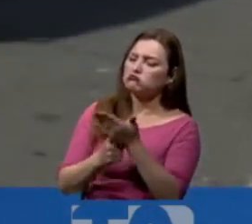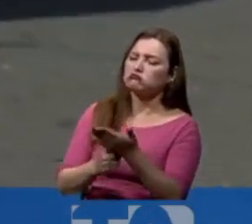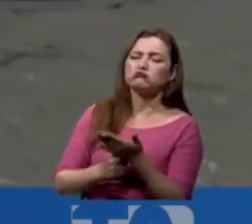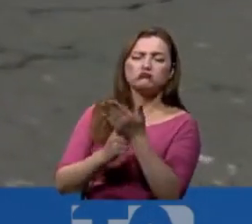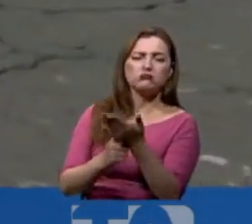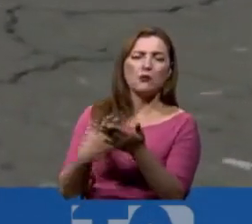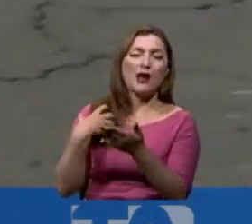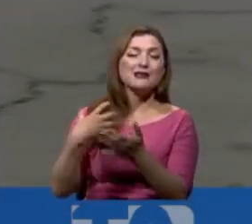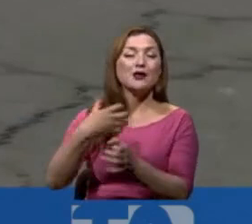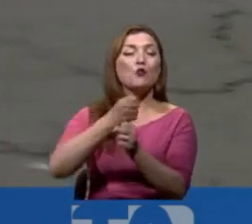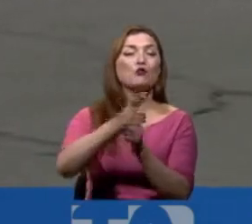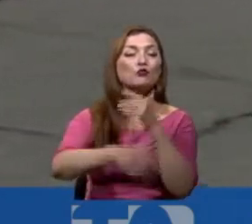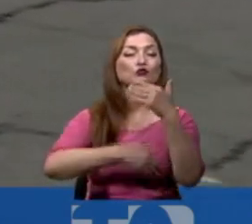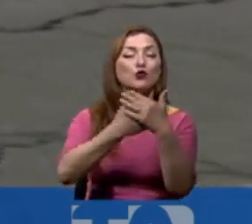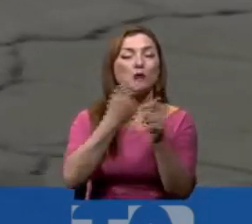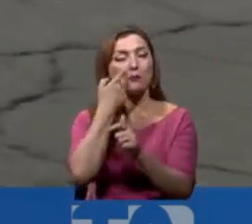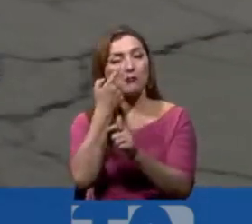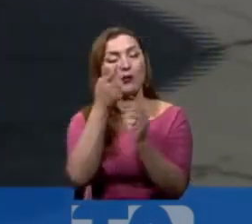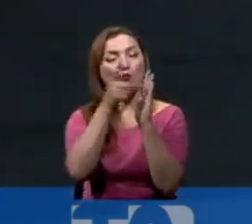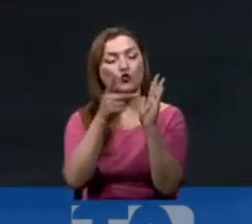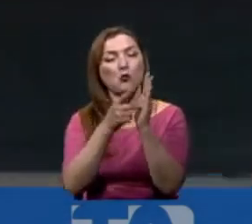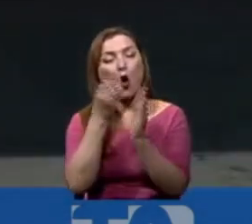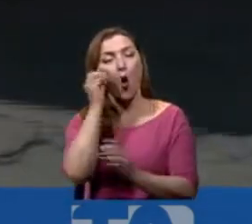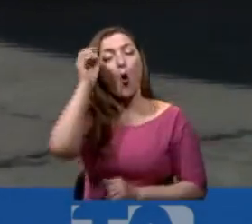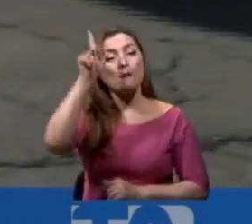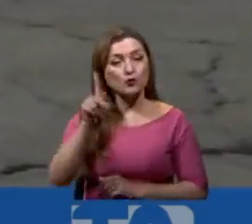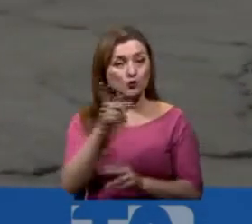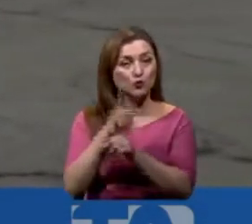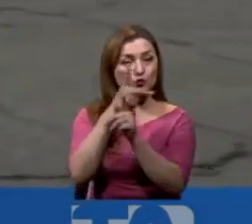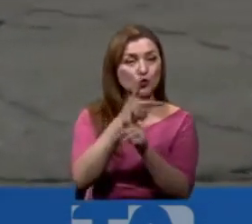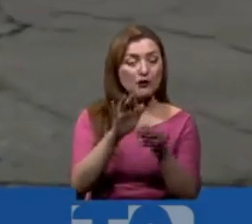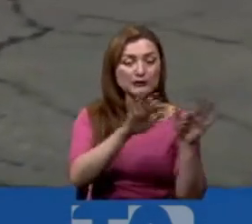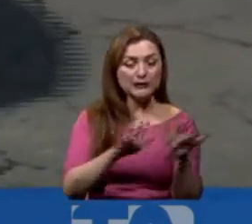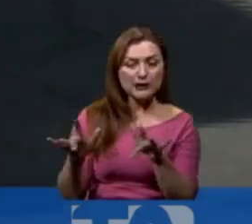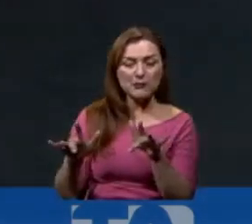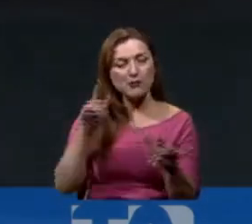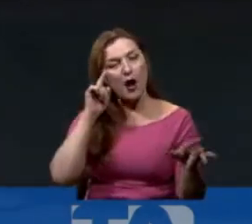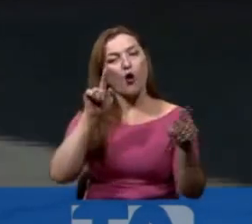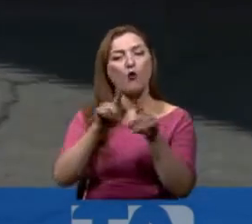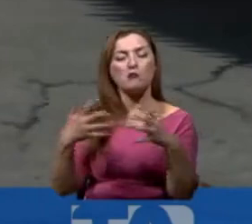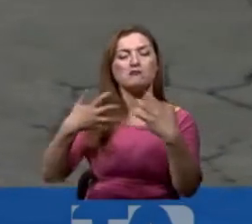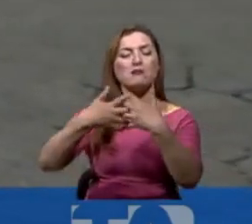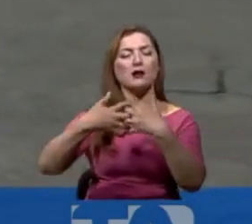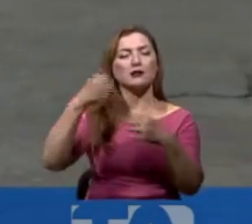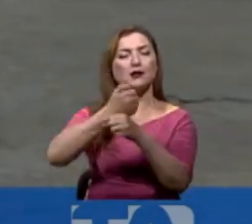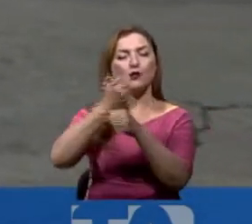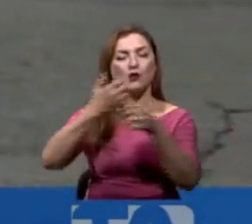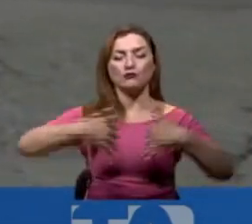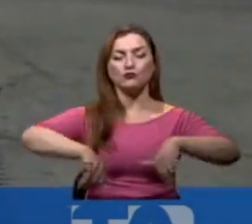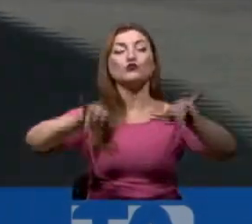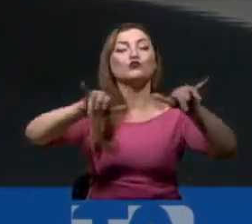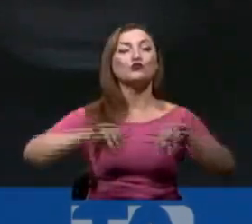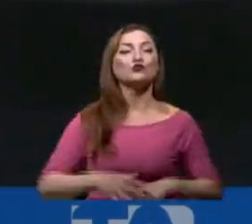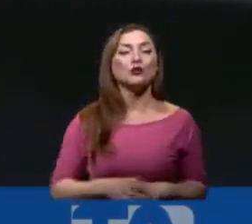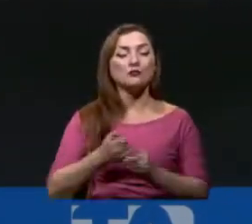ciudadanos. Y claro, ya veremos cuáles son los puntos de vista tanto del concejal como de nosotros de secretaría, pero mientras eso nosotros seguimos trabajando. Nosotros